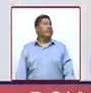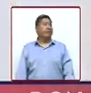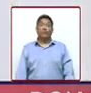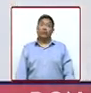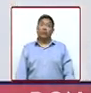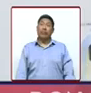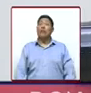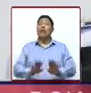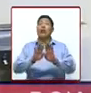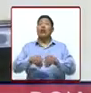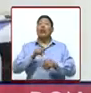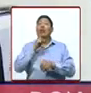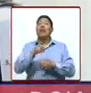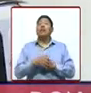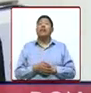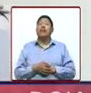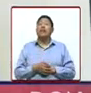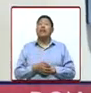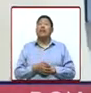¿Cómo estás?